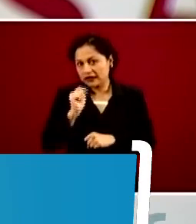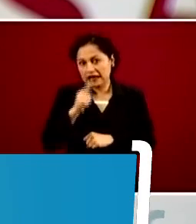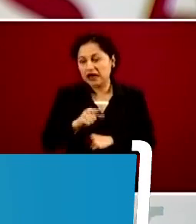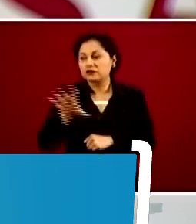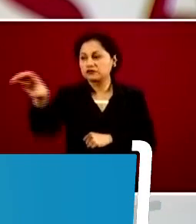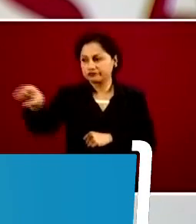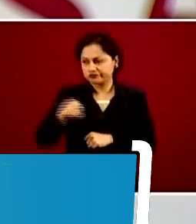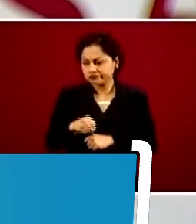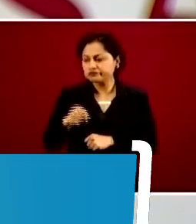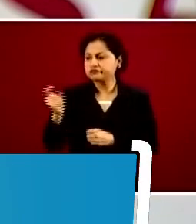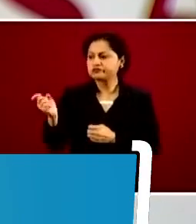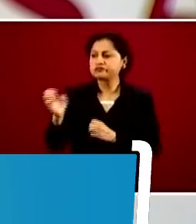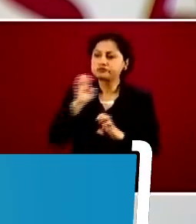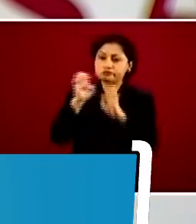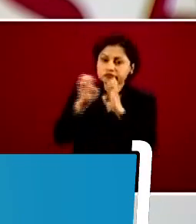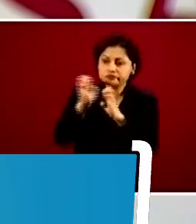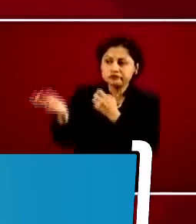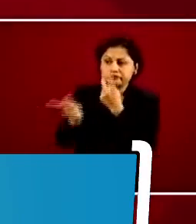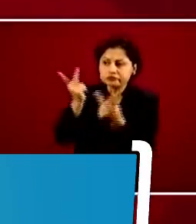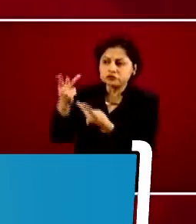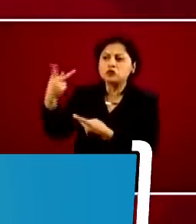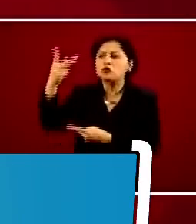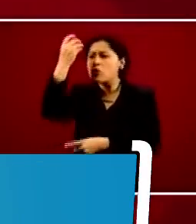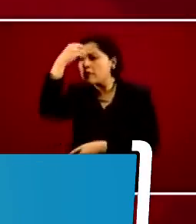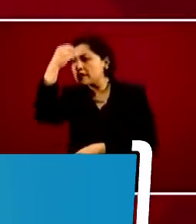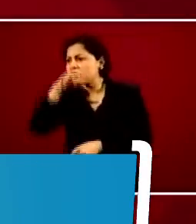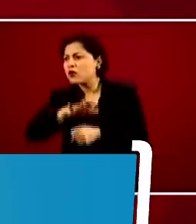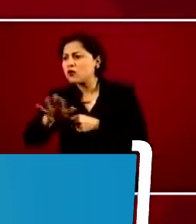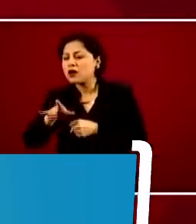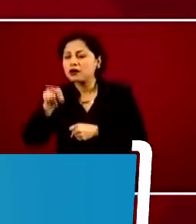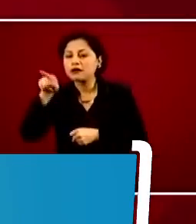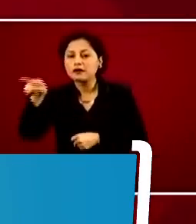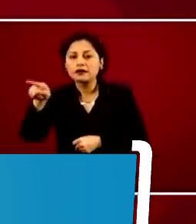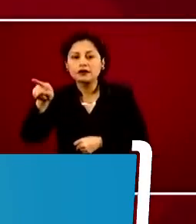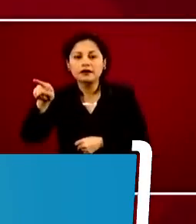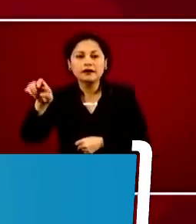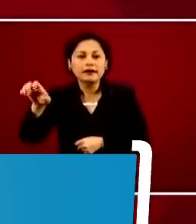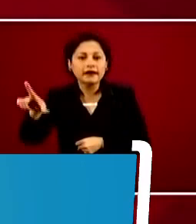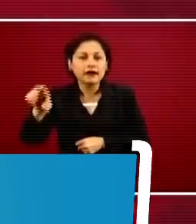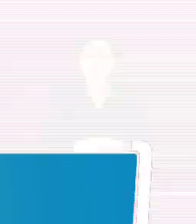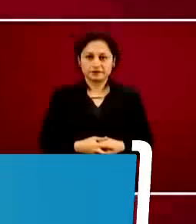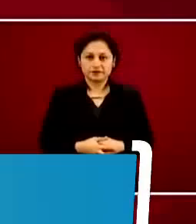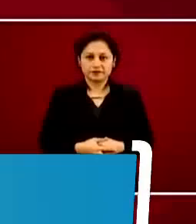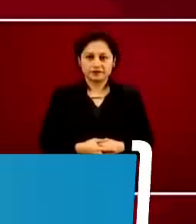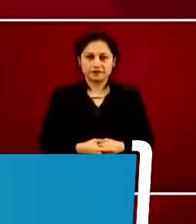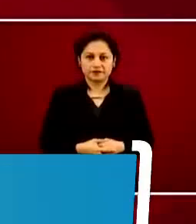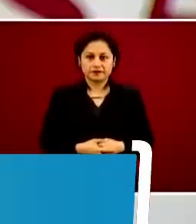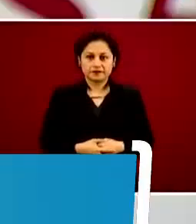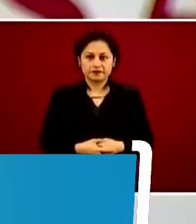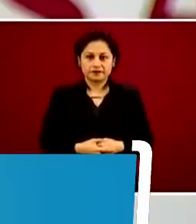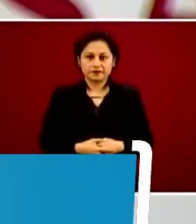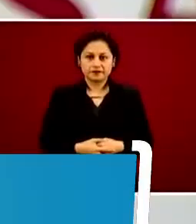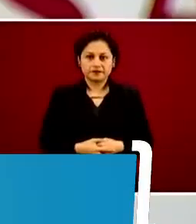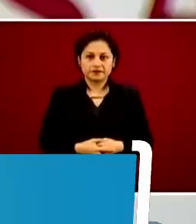Que por cierto, nunca se había metido a hablar, me caía muy bien. Artista,